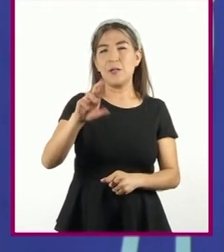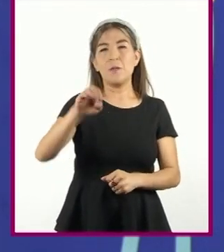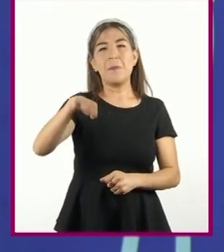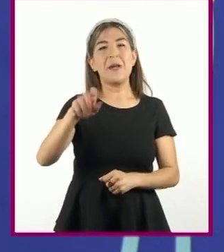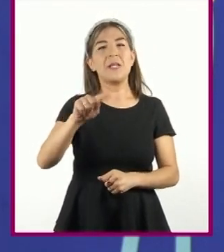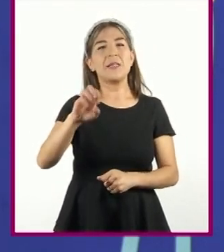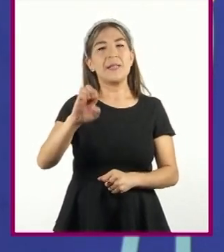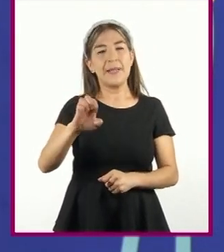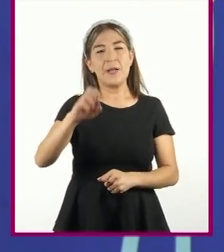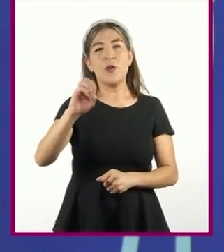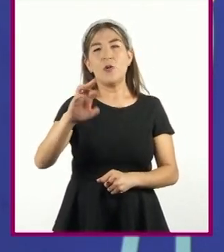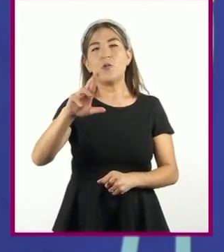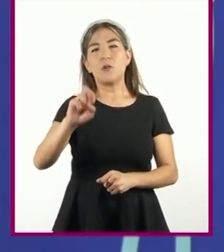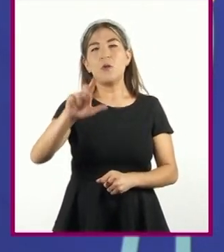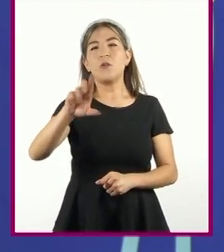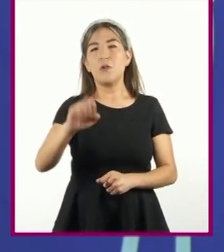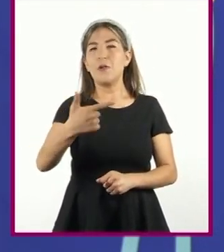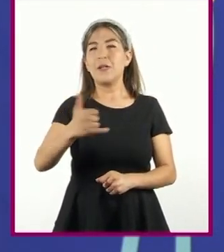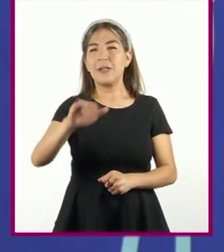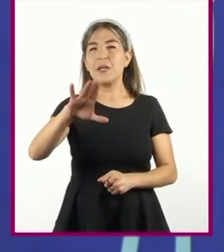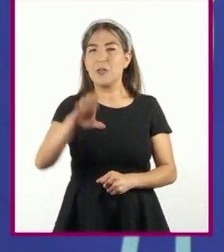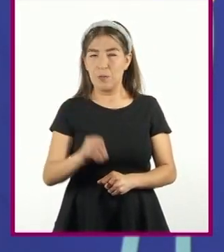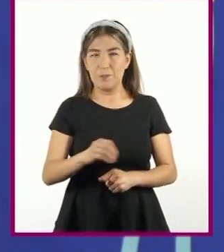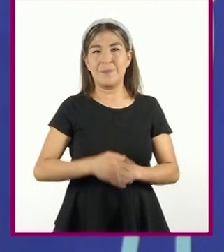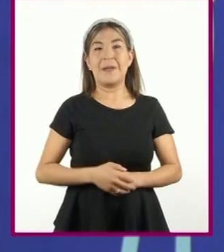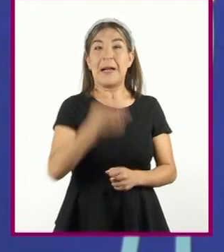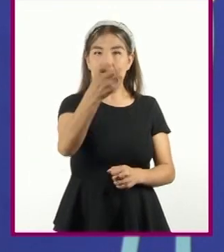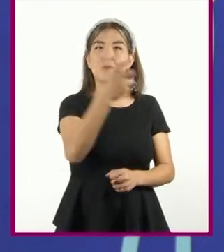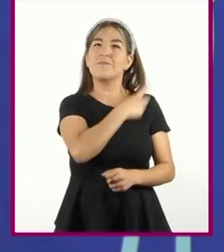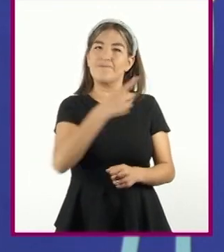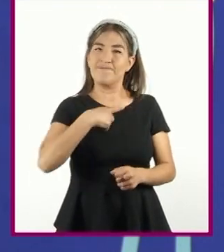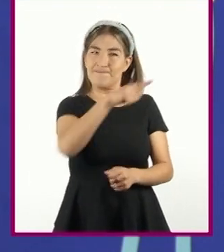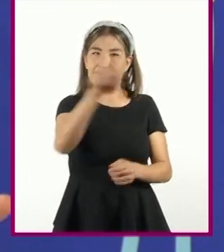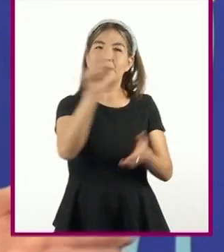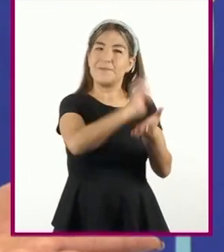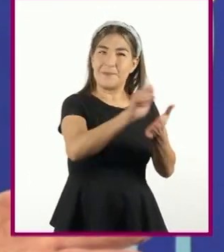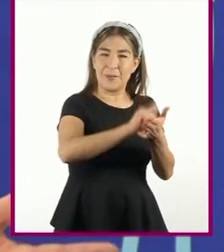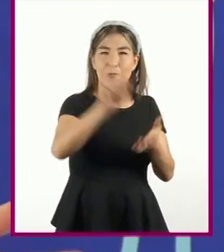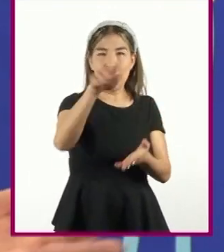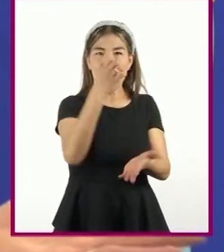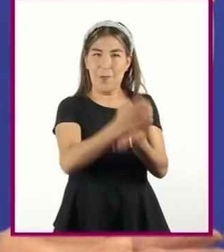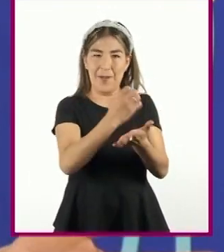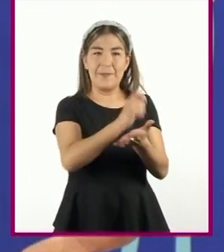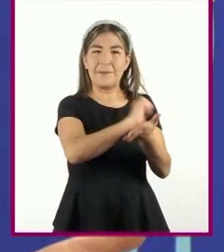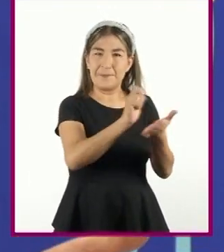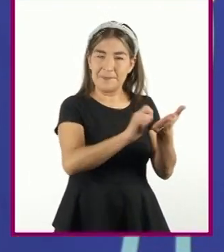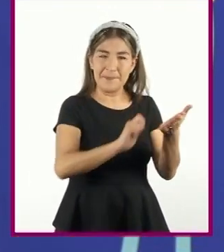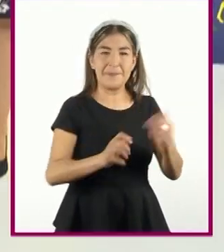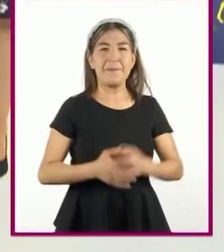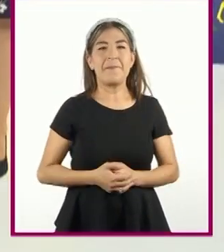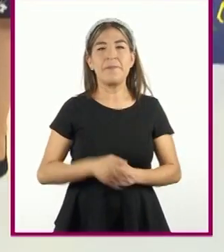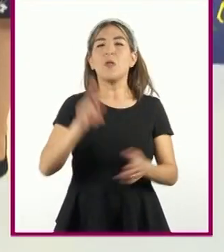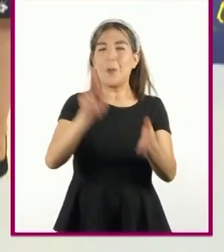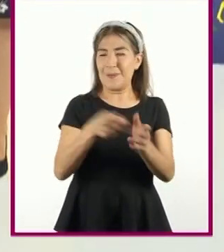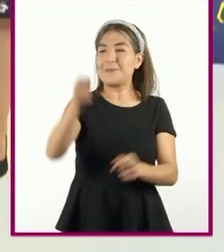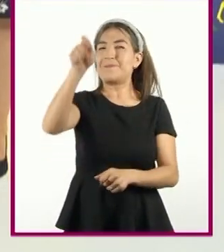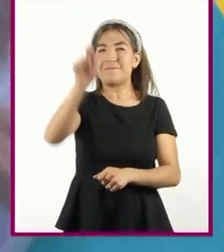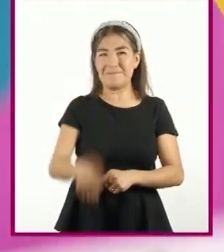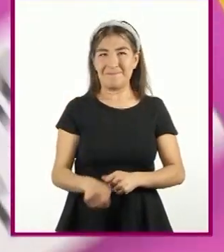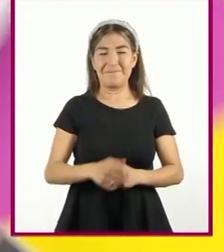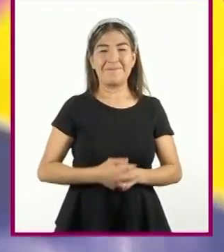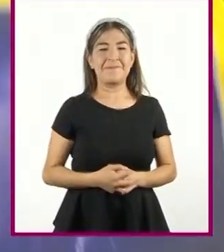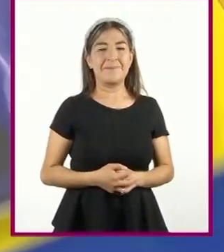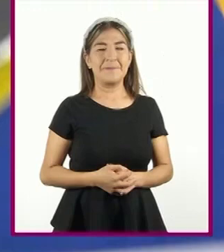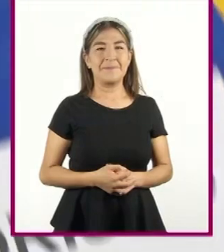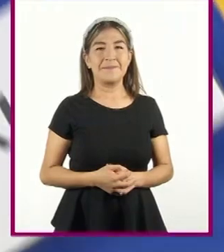hidrometeorológico. Anoten lo más posible en sus cuadernos. Giremos la ruleta una vez más.